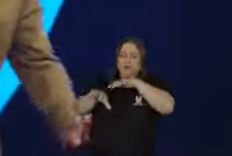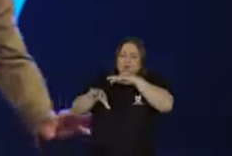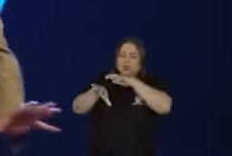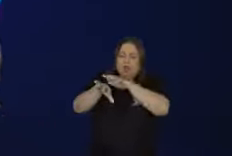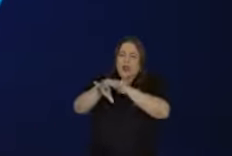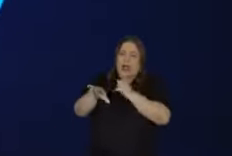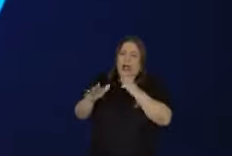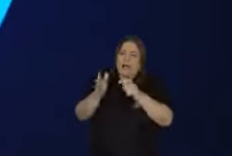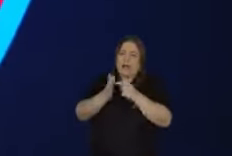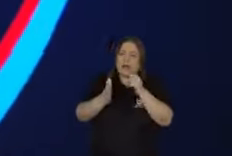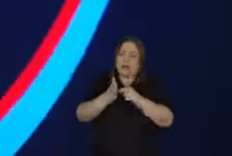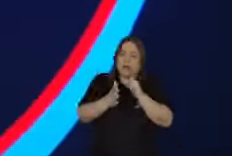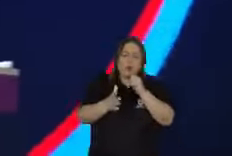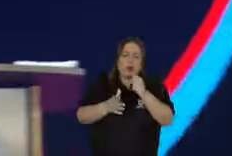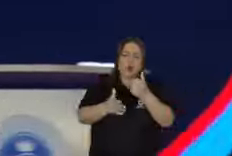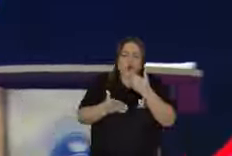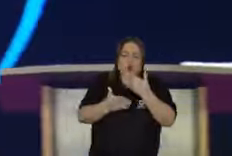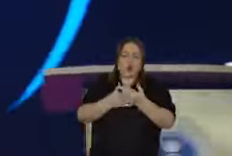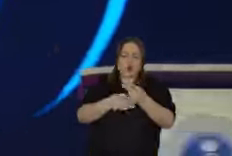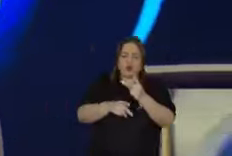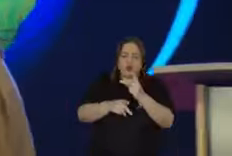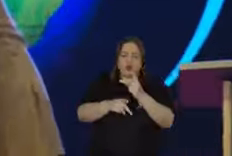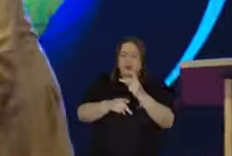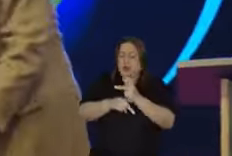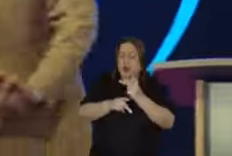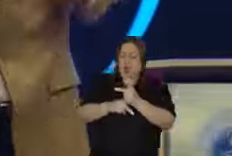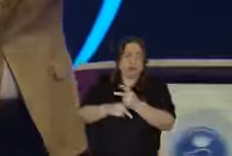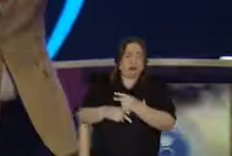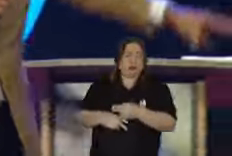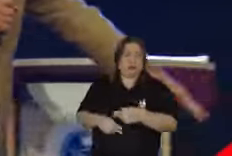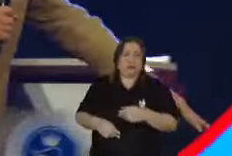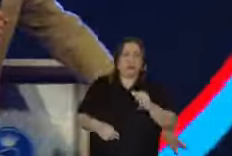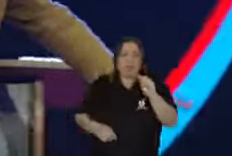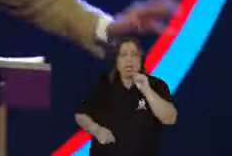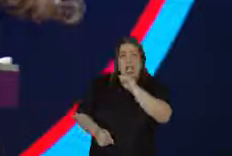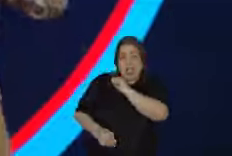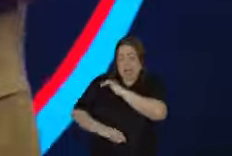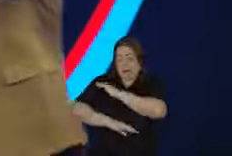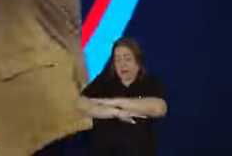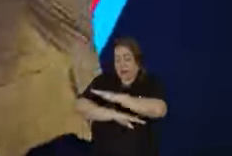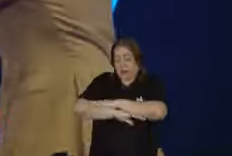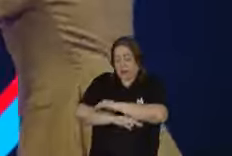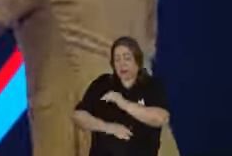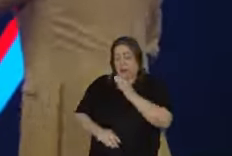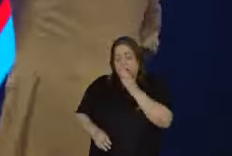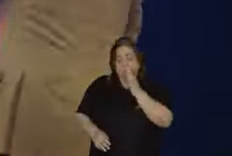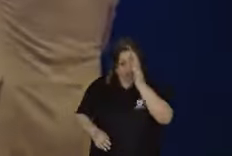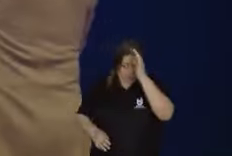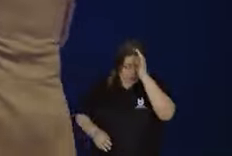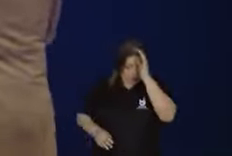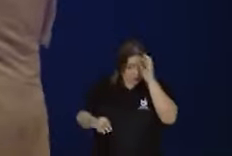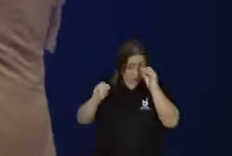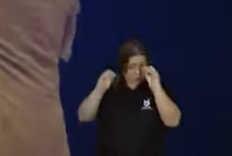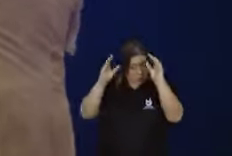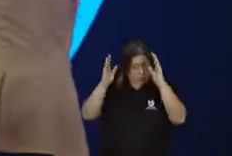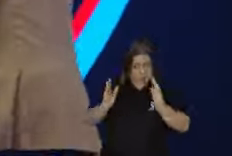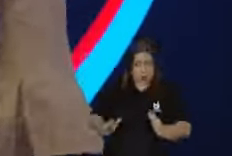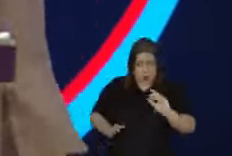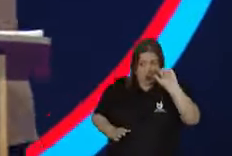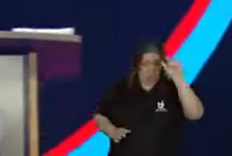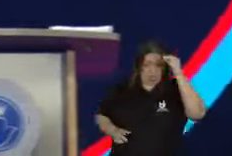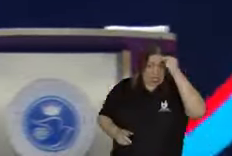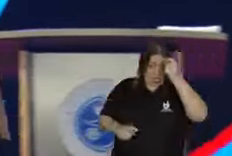el maltrato, actitudes de nuestros padres, de nuestros jefes, de nuestros docentes, de nuestros maestros, de nuestros